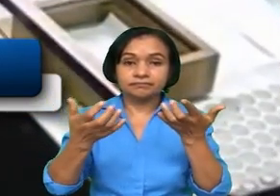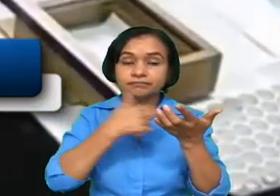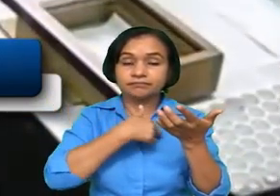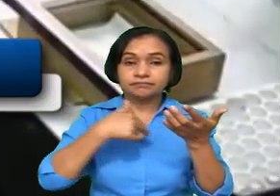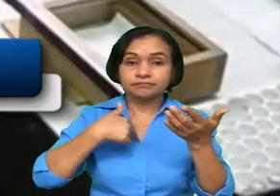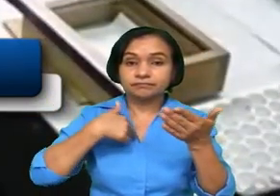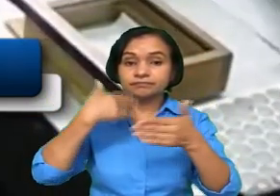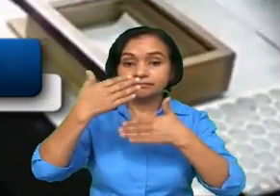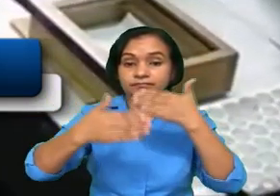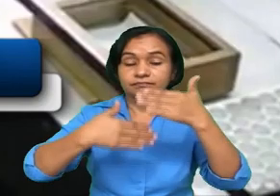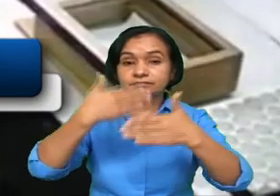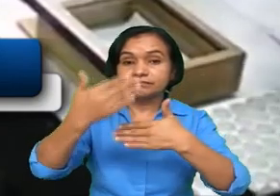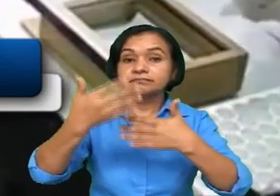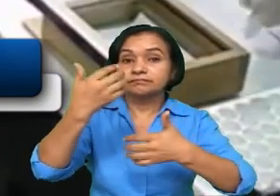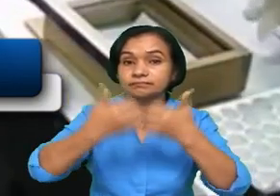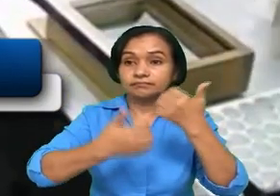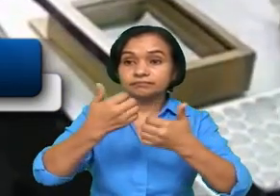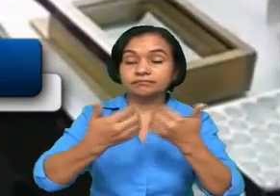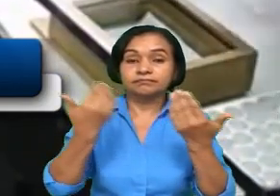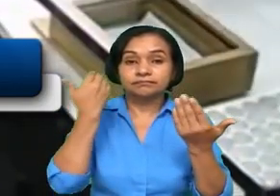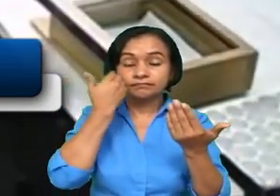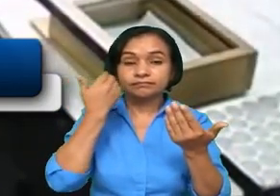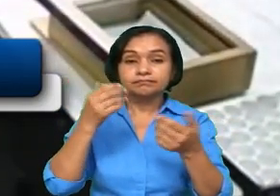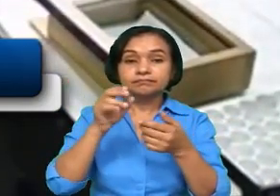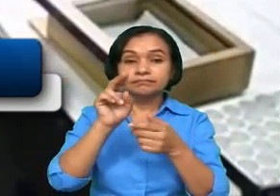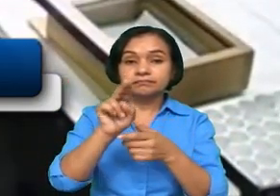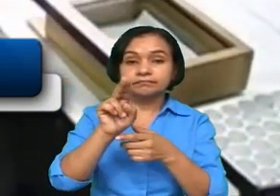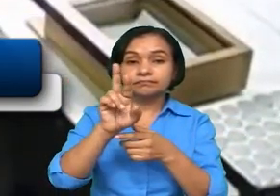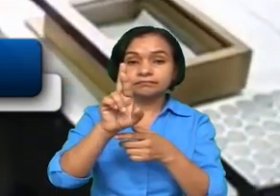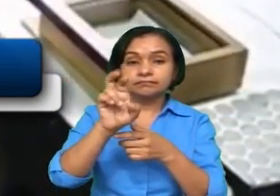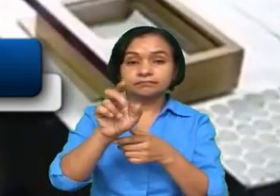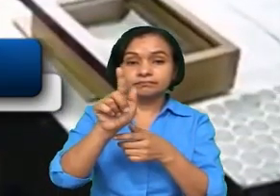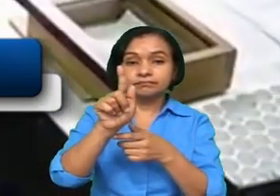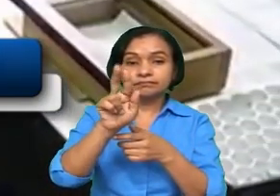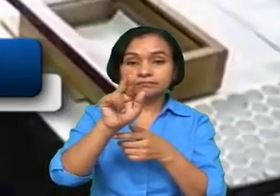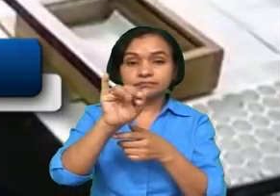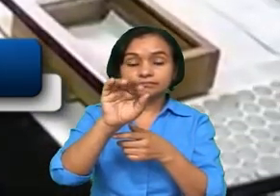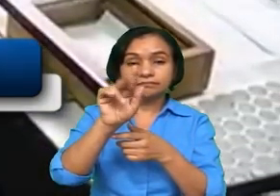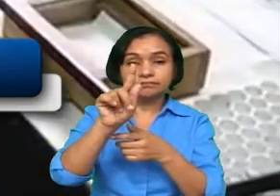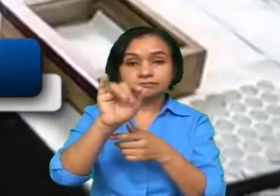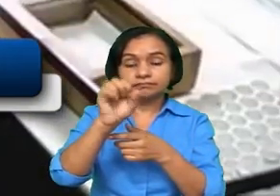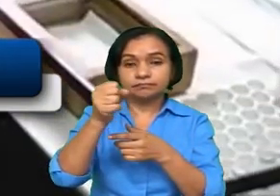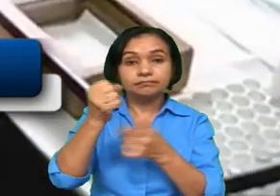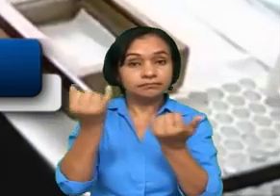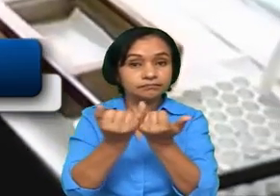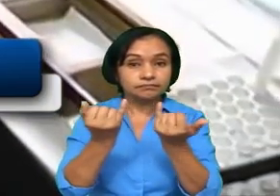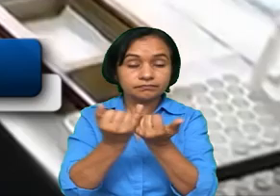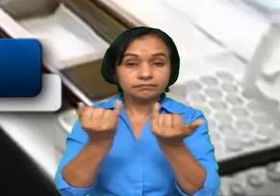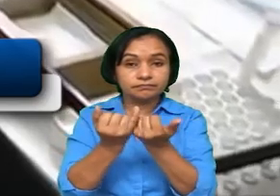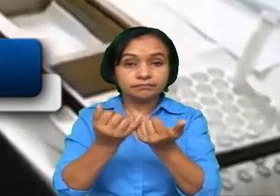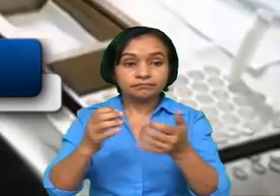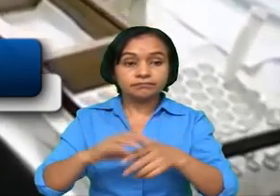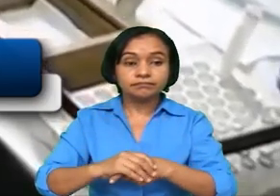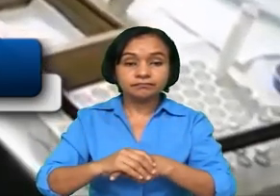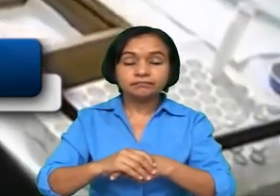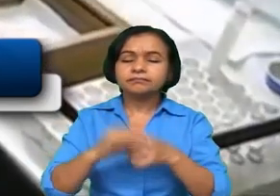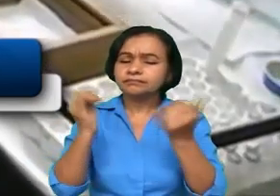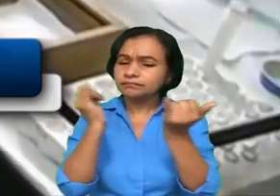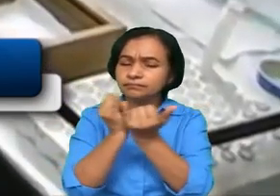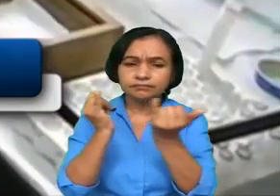llevar a algo más serio. También tengo aquí la uretritis, me parece que es similar a la cistitis. Sí, tiene también, que ver. O sea,